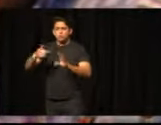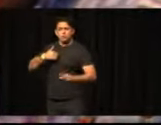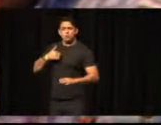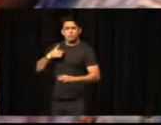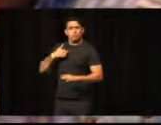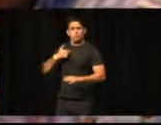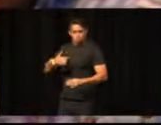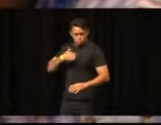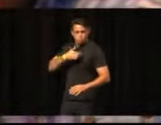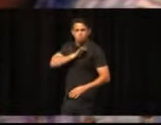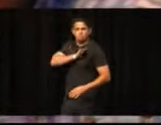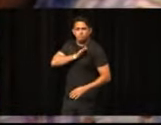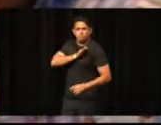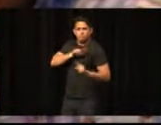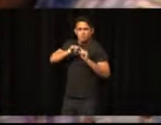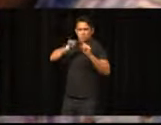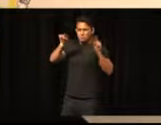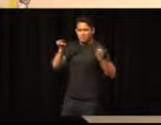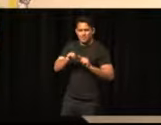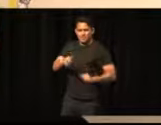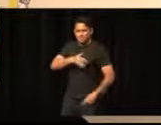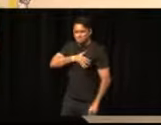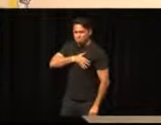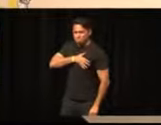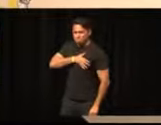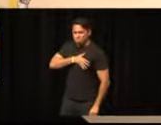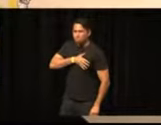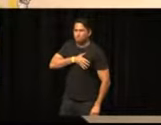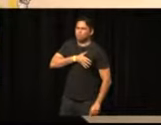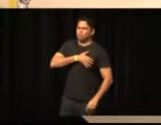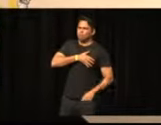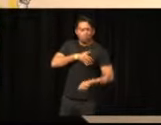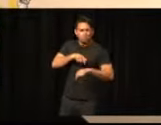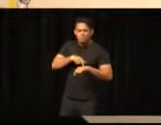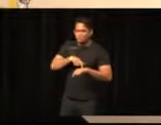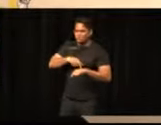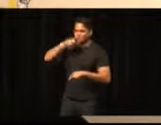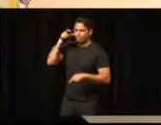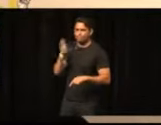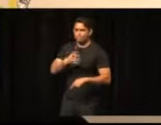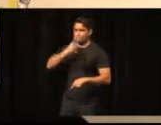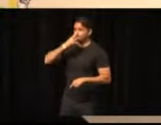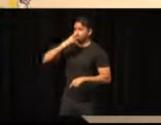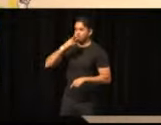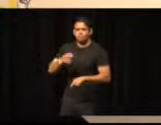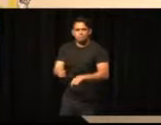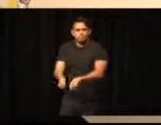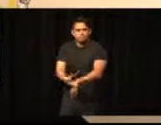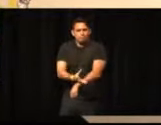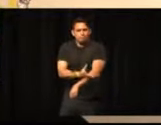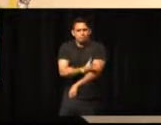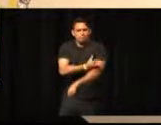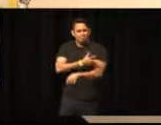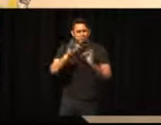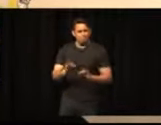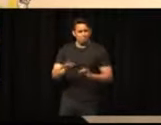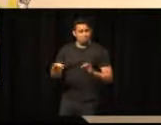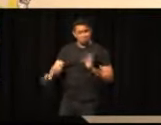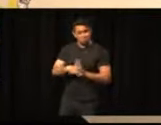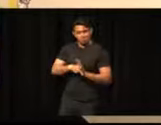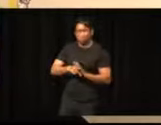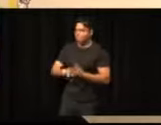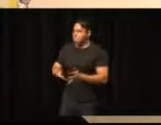su corazón, como dijo João, el momento más interesante y más gratificante desde